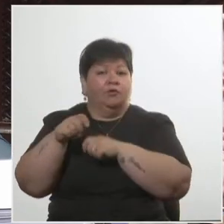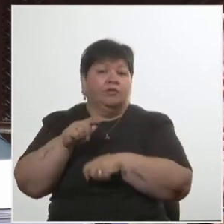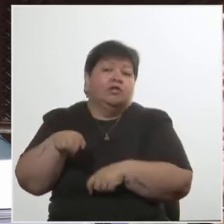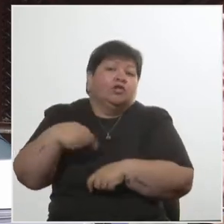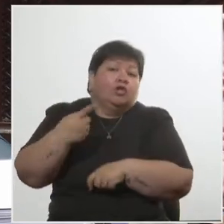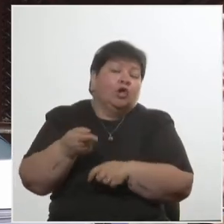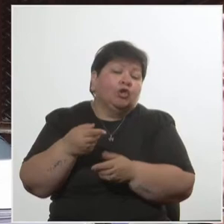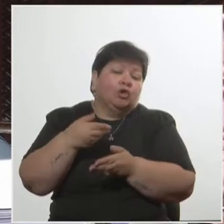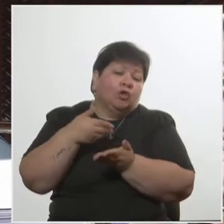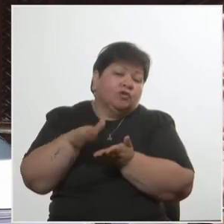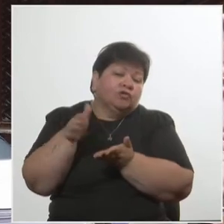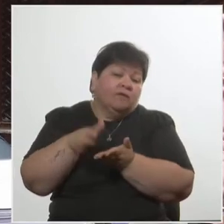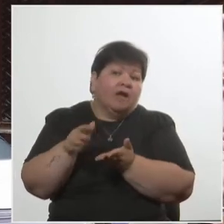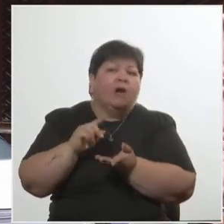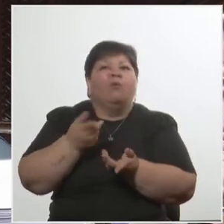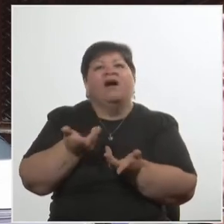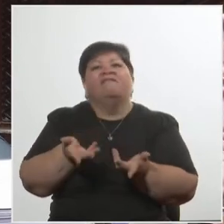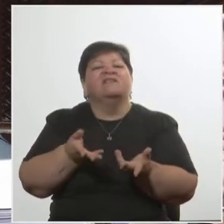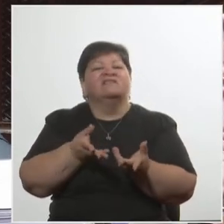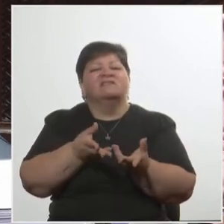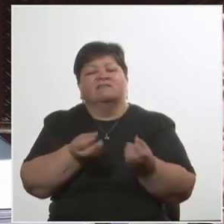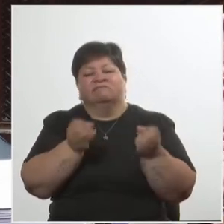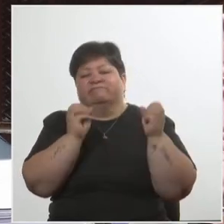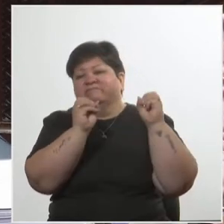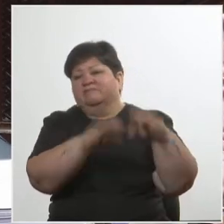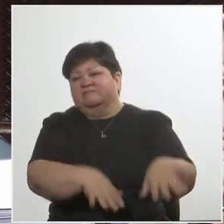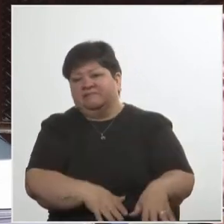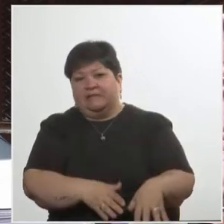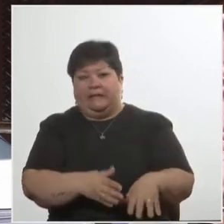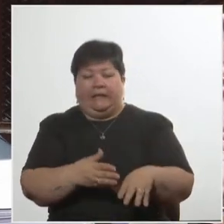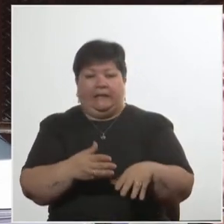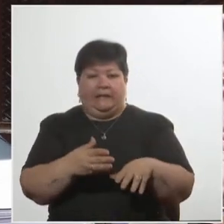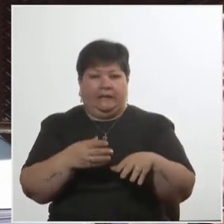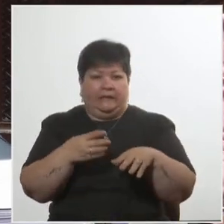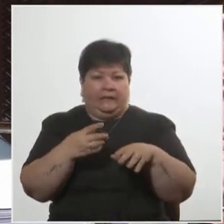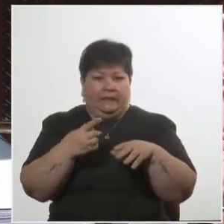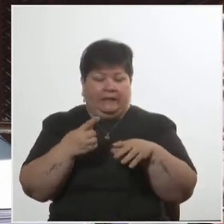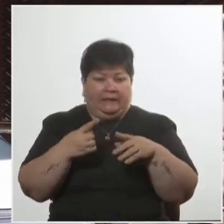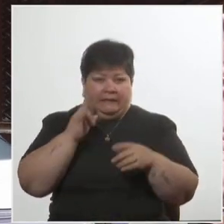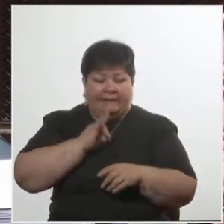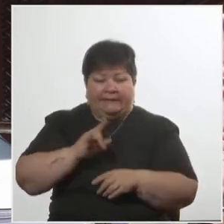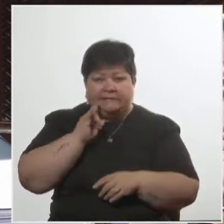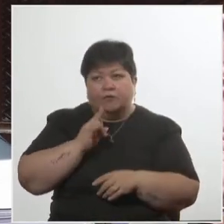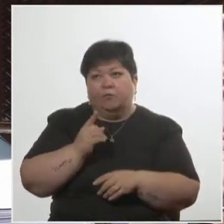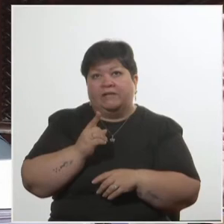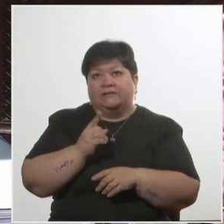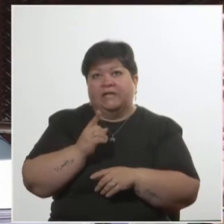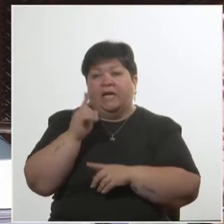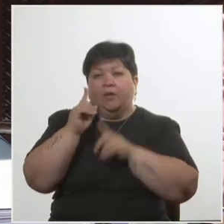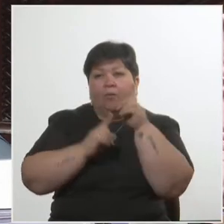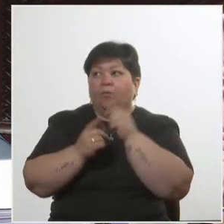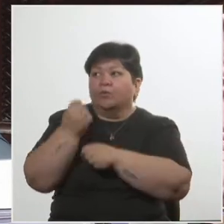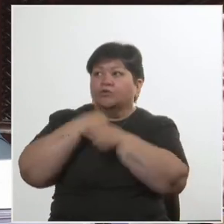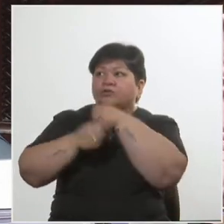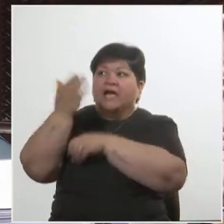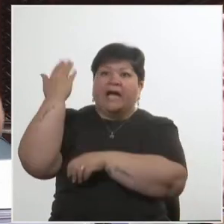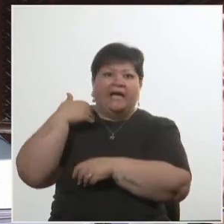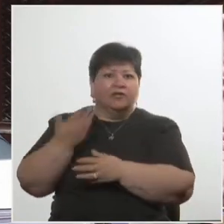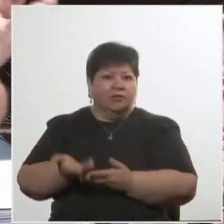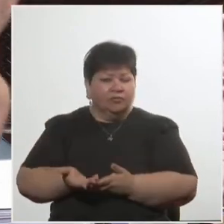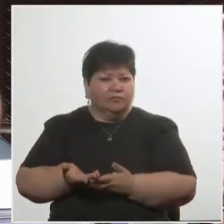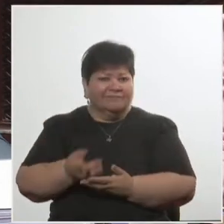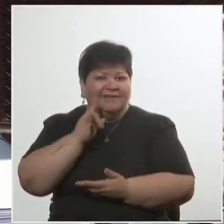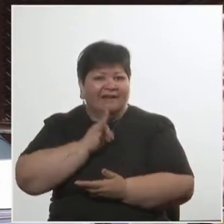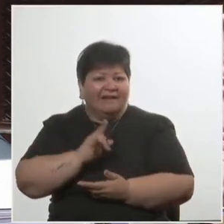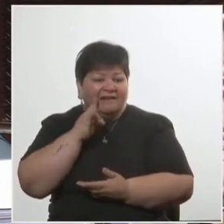su excedente y a veces destruye el mercado vendiendo el excedente como nos ha sucedido hace algunos años en el caso de la lechería cuando se volcaba